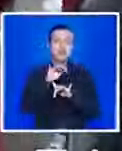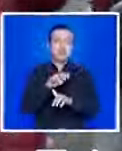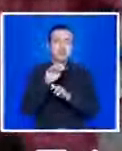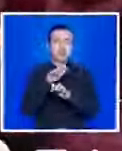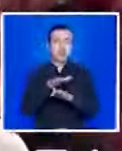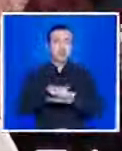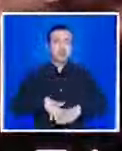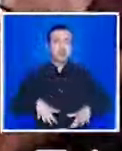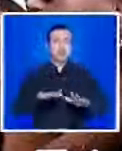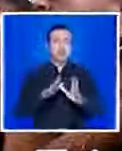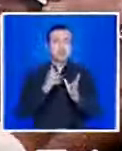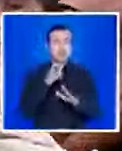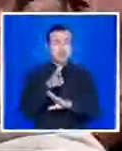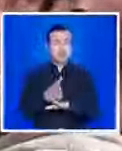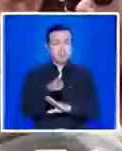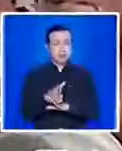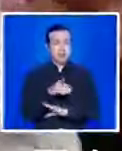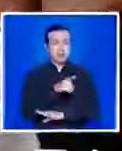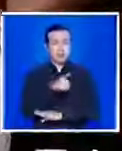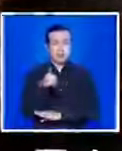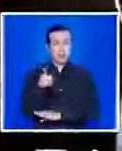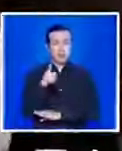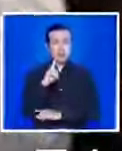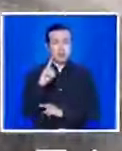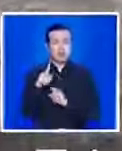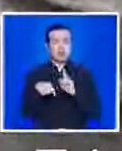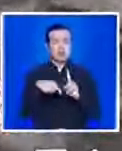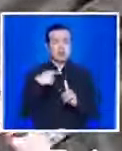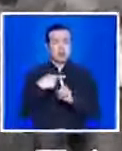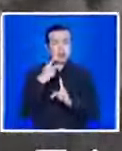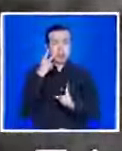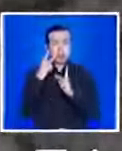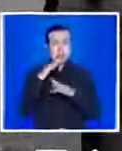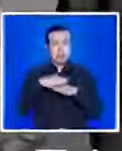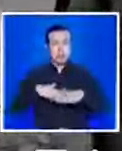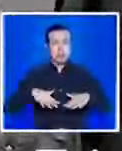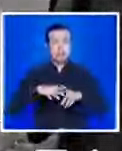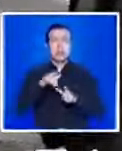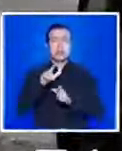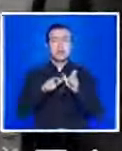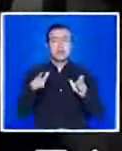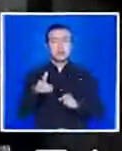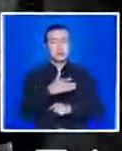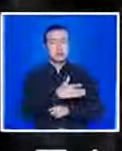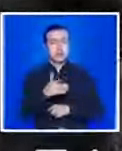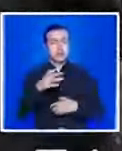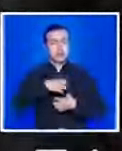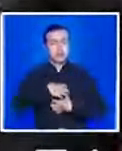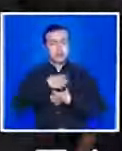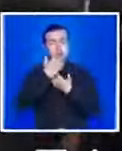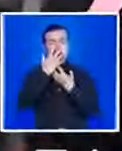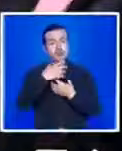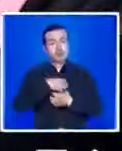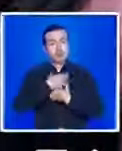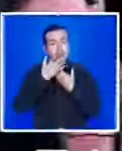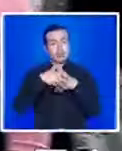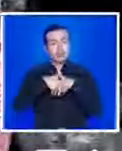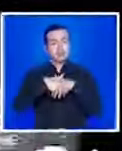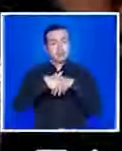próximos minutos les pedimos, por favor, el cambio para mostrarles la situación que están viviendo los habitantes, y en esta protesta y en esta